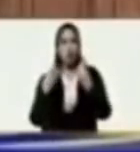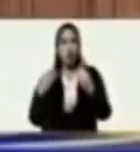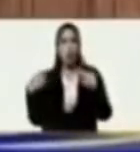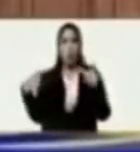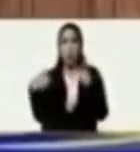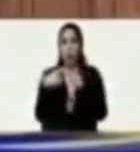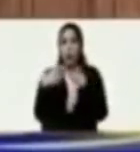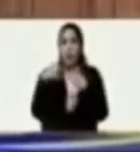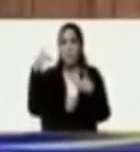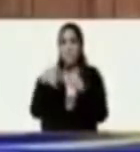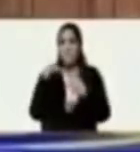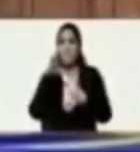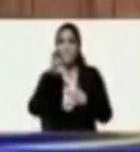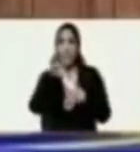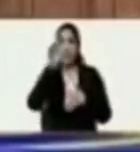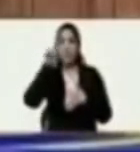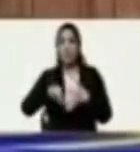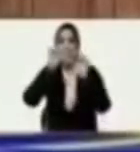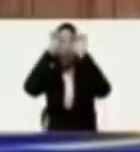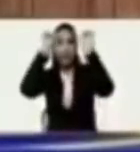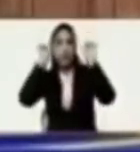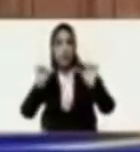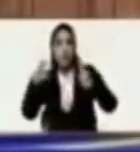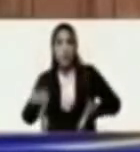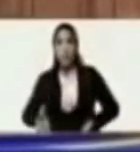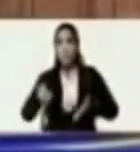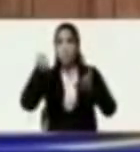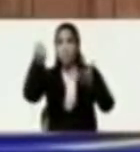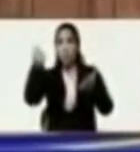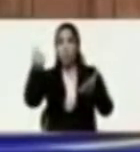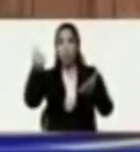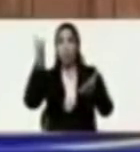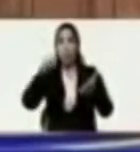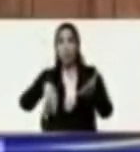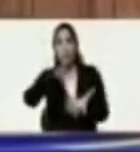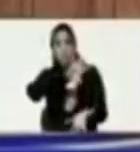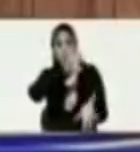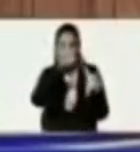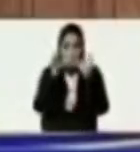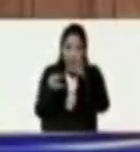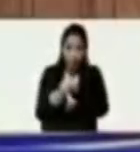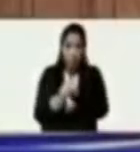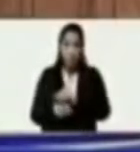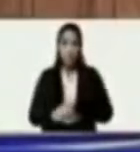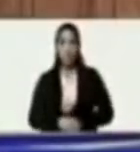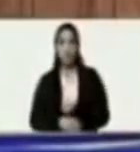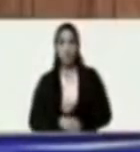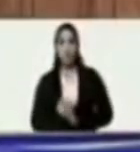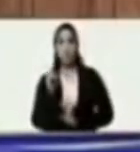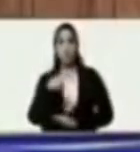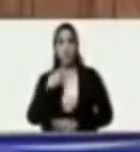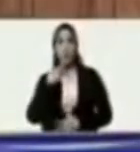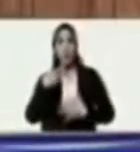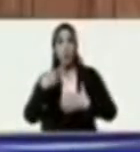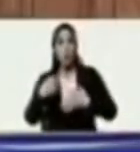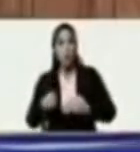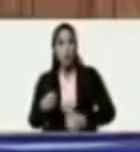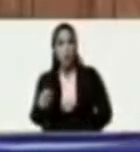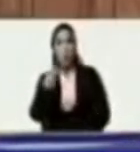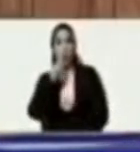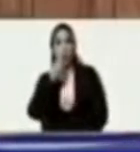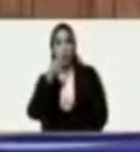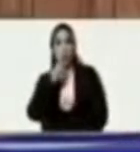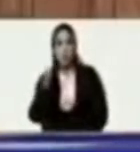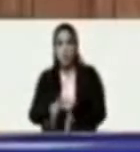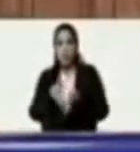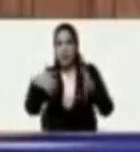patria, el sistema de bonos, los CLAT y el aseguramiento de la alimentación para las